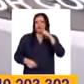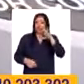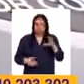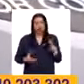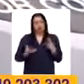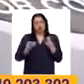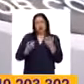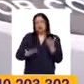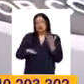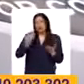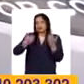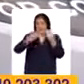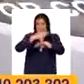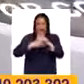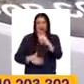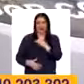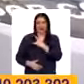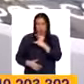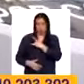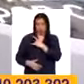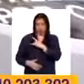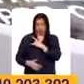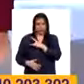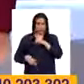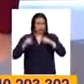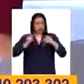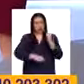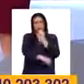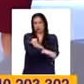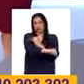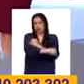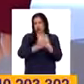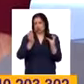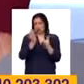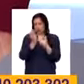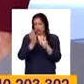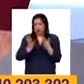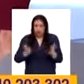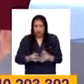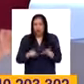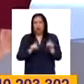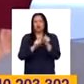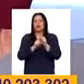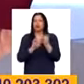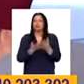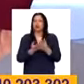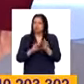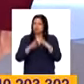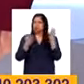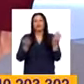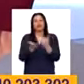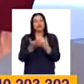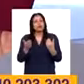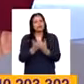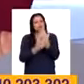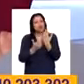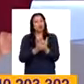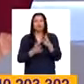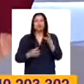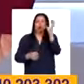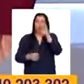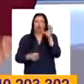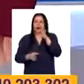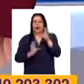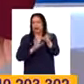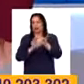incluso ingresar a la universidad o algún instituto técnico y también sobre todo reactivarse económicamente, poder conseguir un empleo en